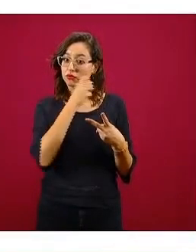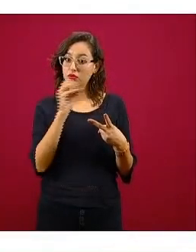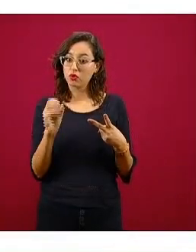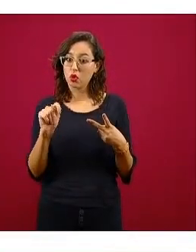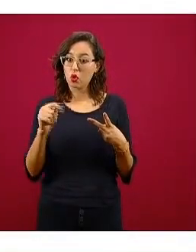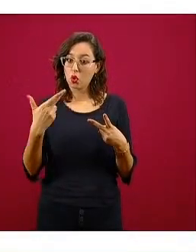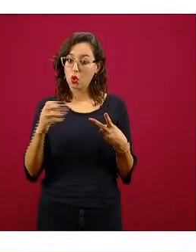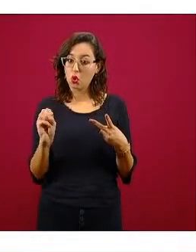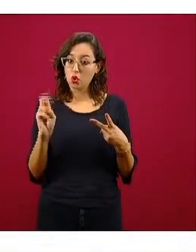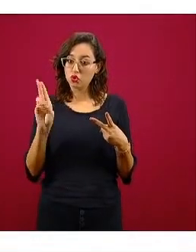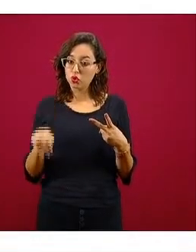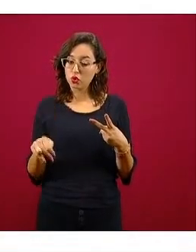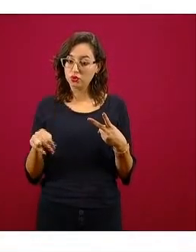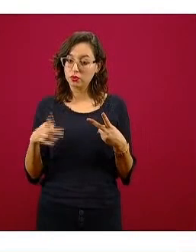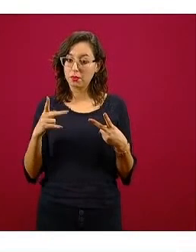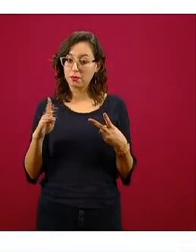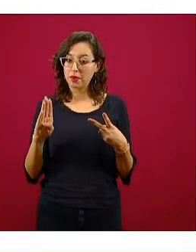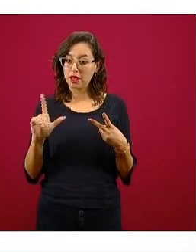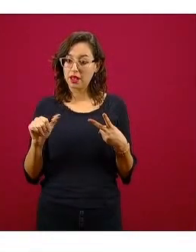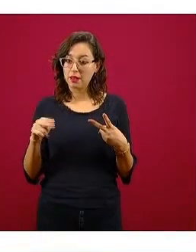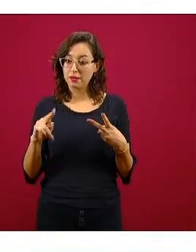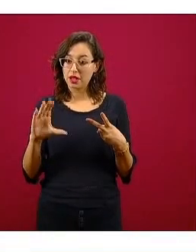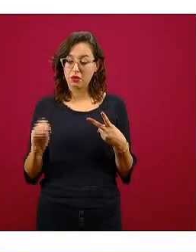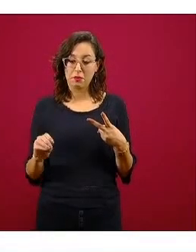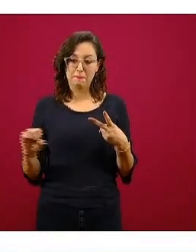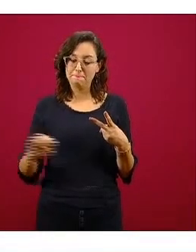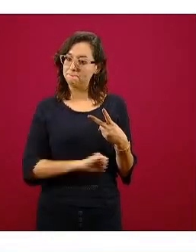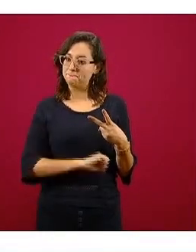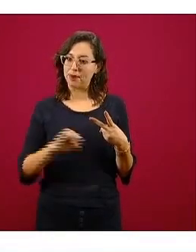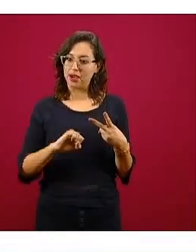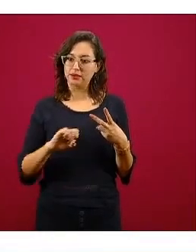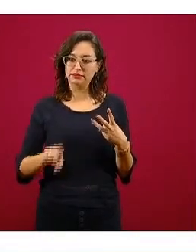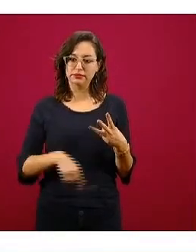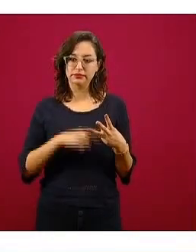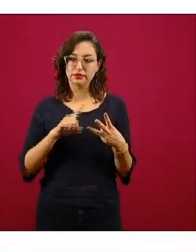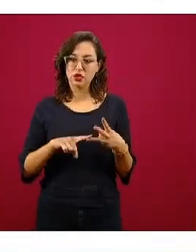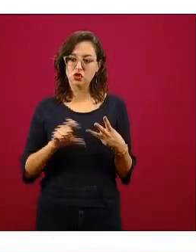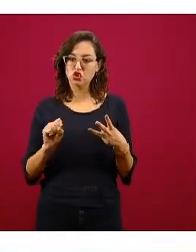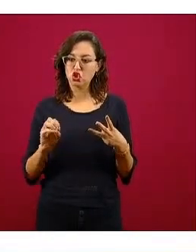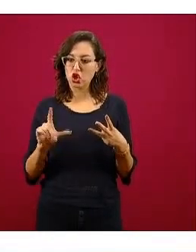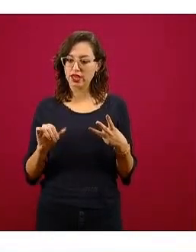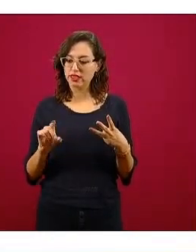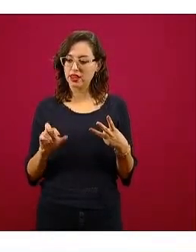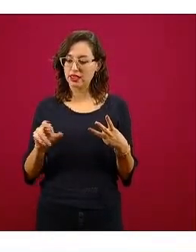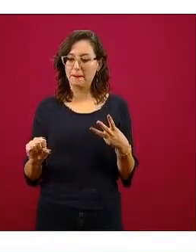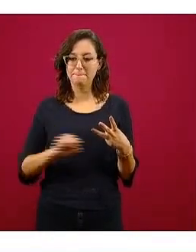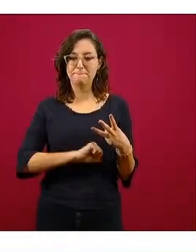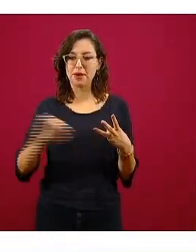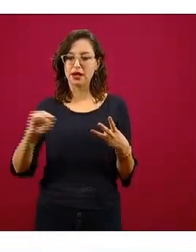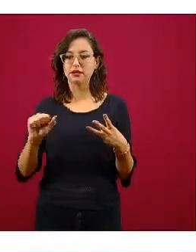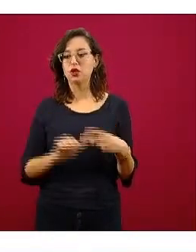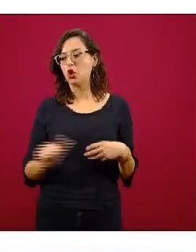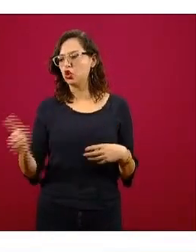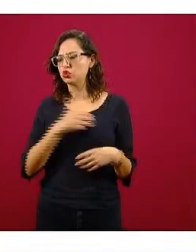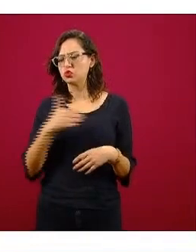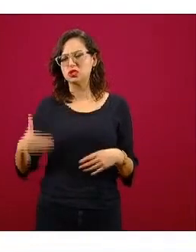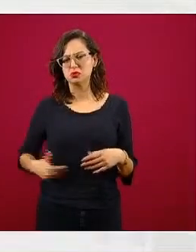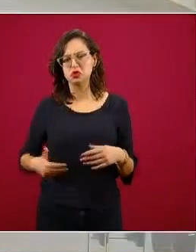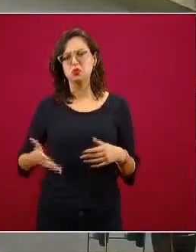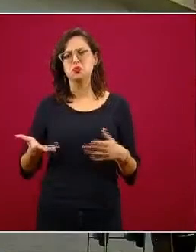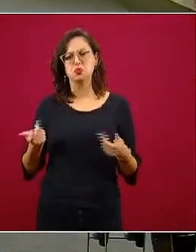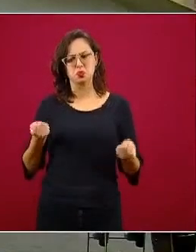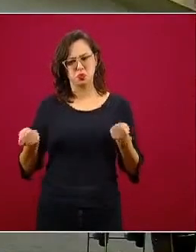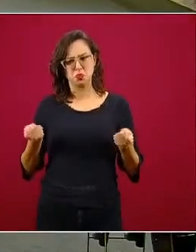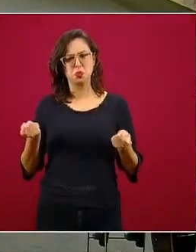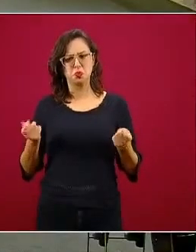que es aquí en rojo, ¡fum!, y Solidaridad. Los otros municipios, más o menos. La